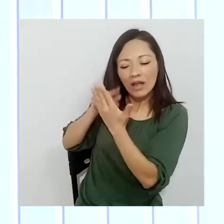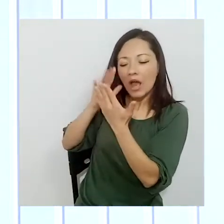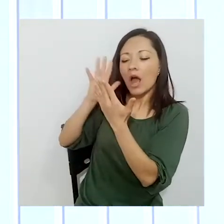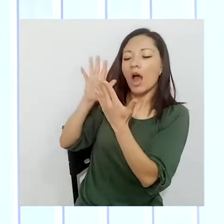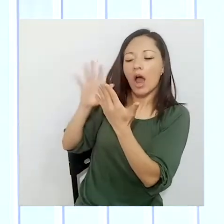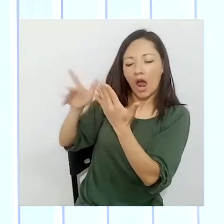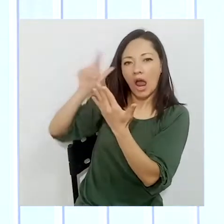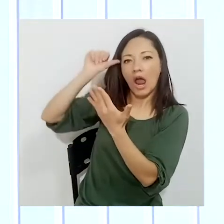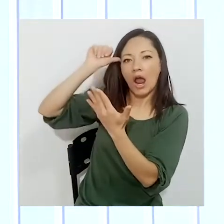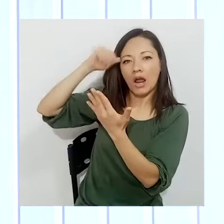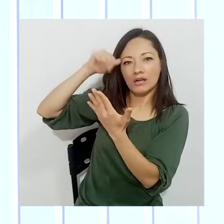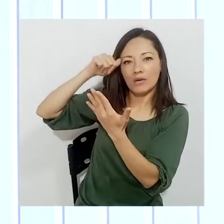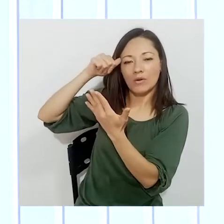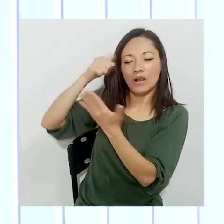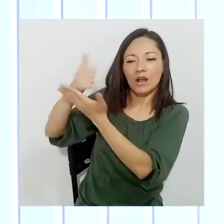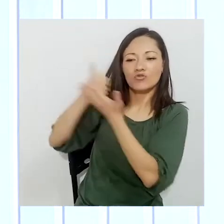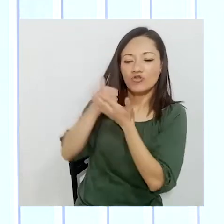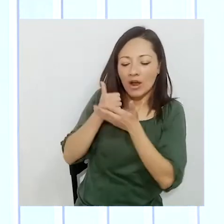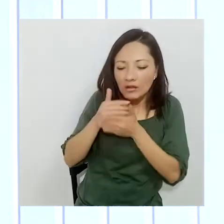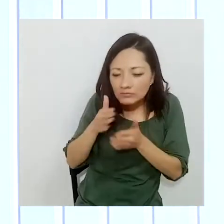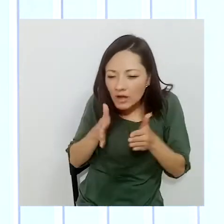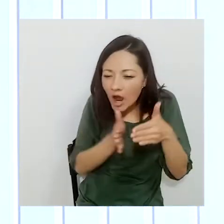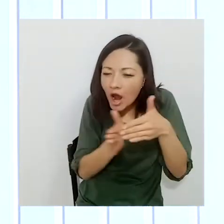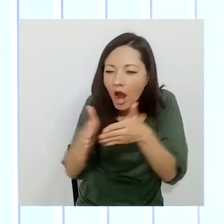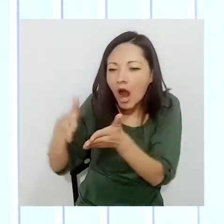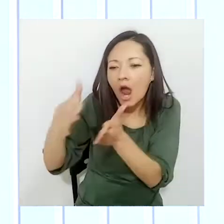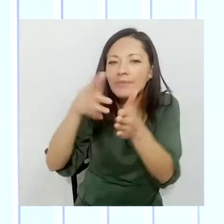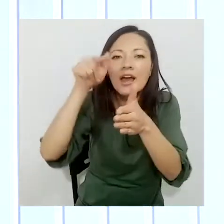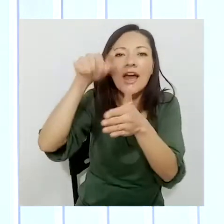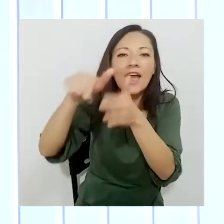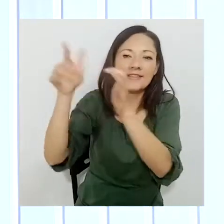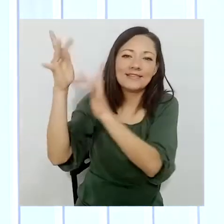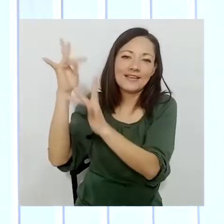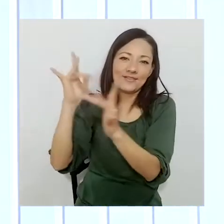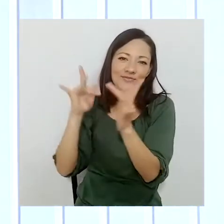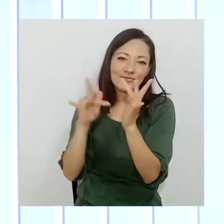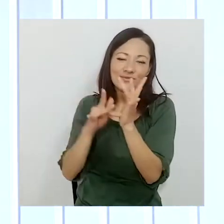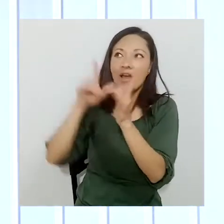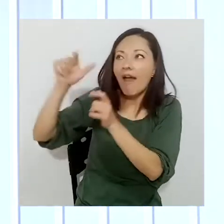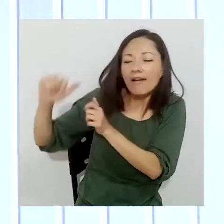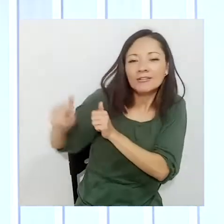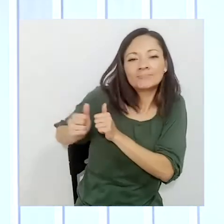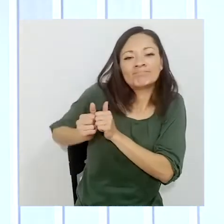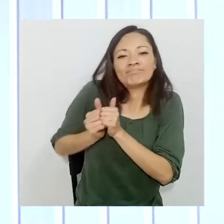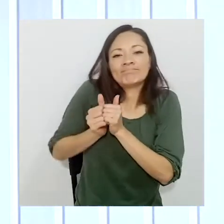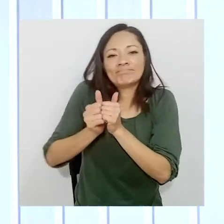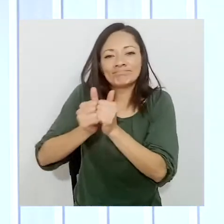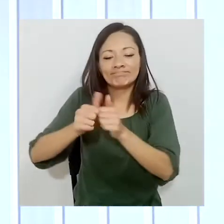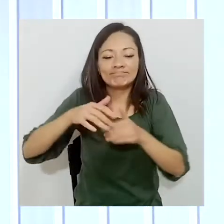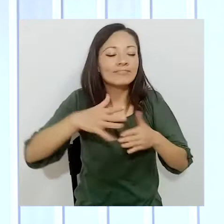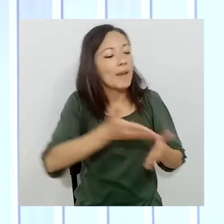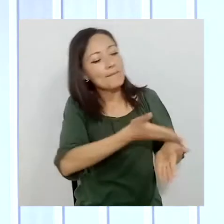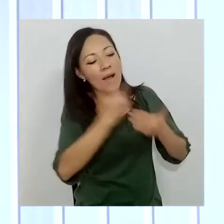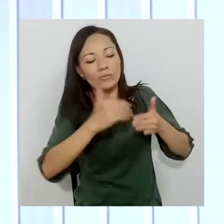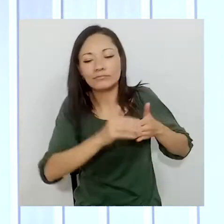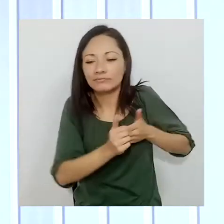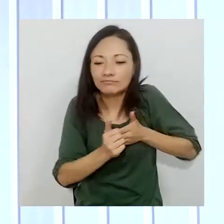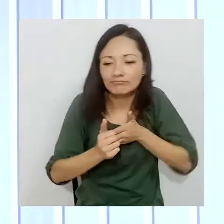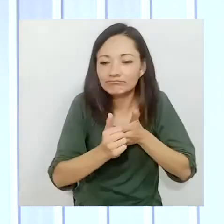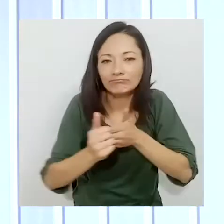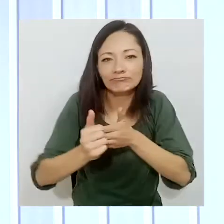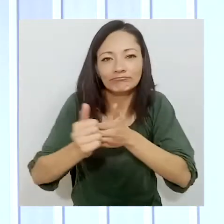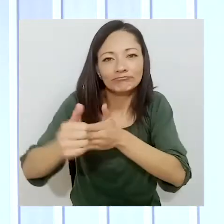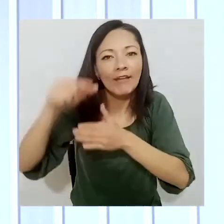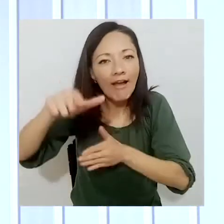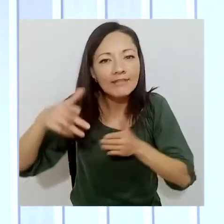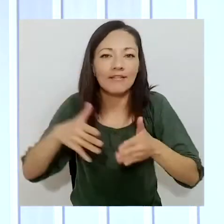nos va a ayudar a recorrer ese camino que es Él. Él va con nosotros en ese camino.